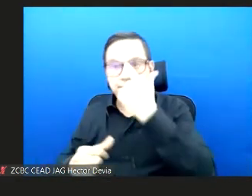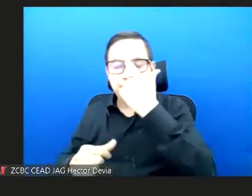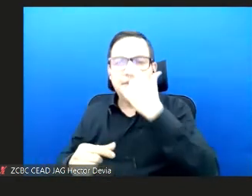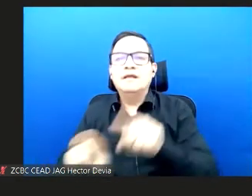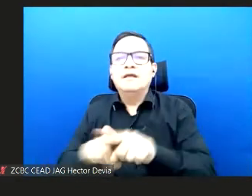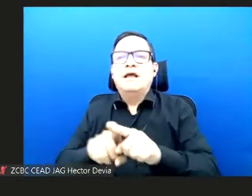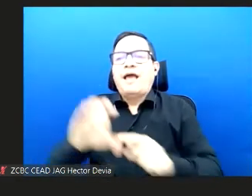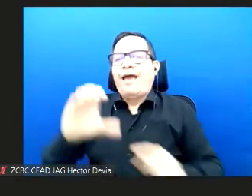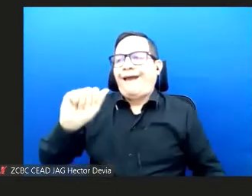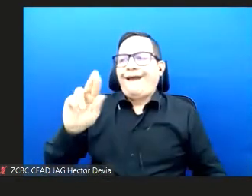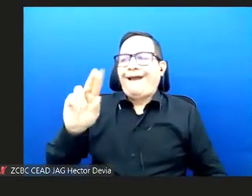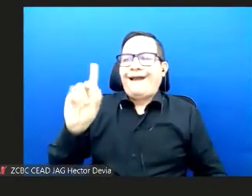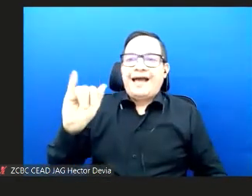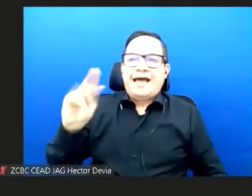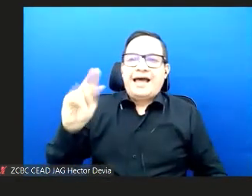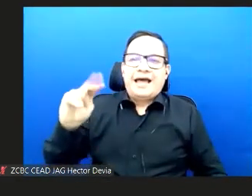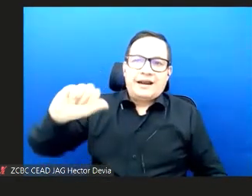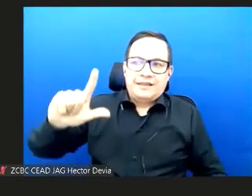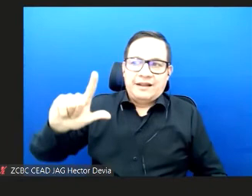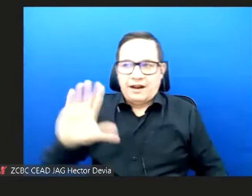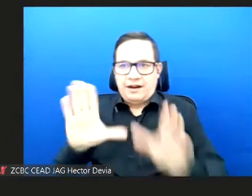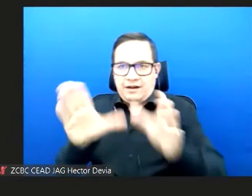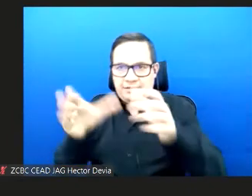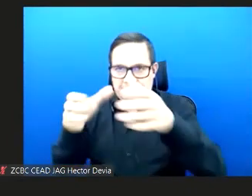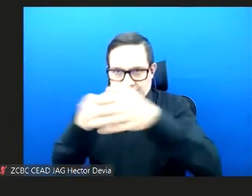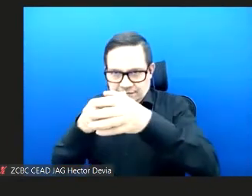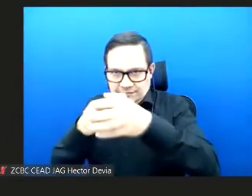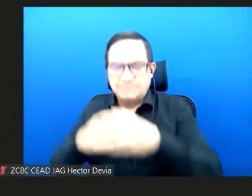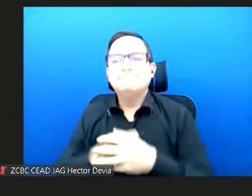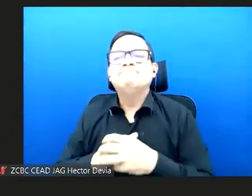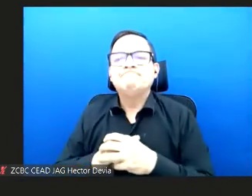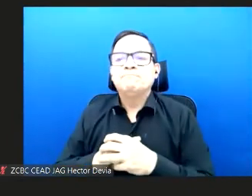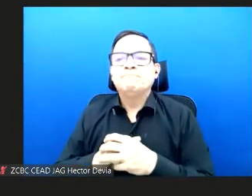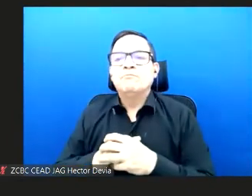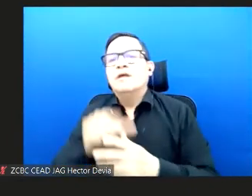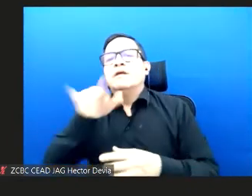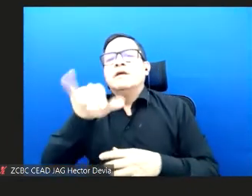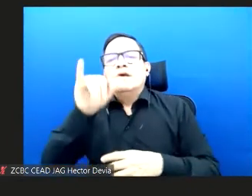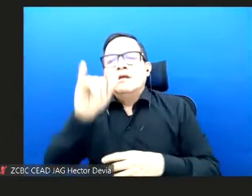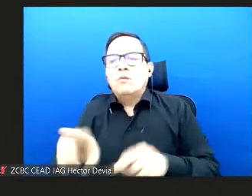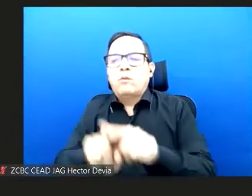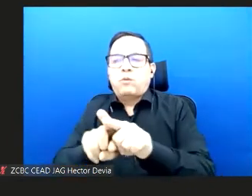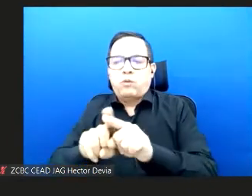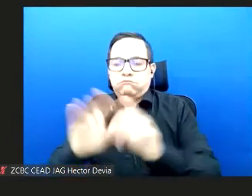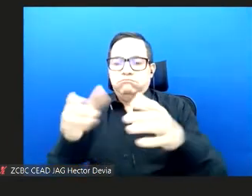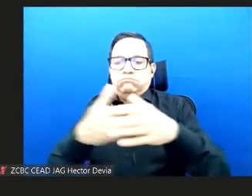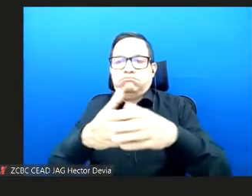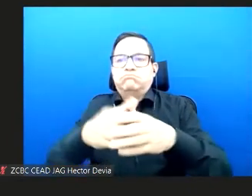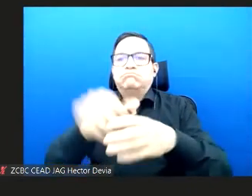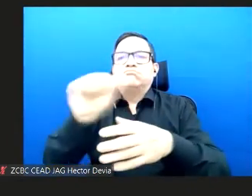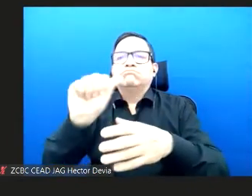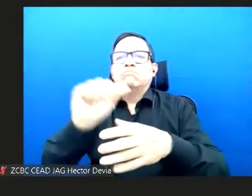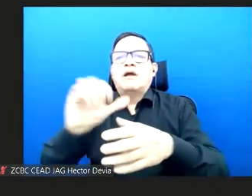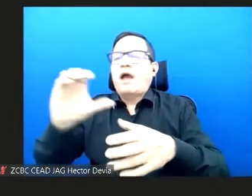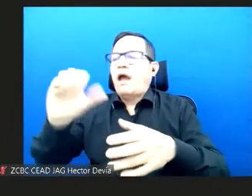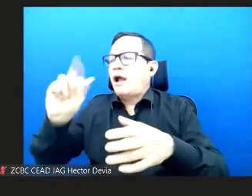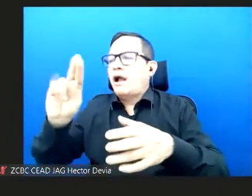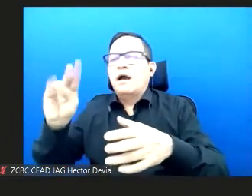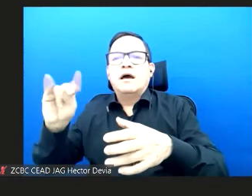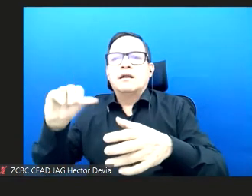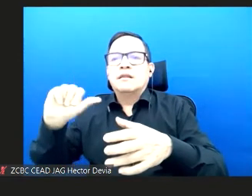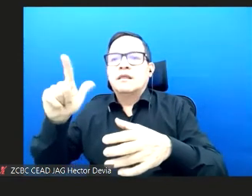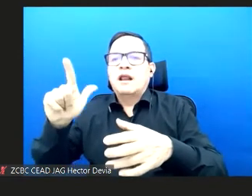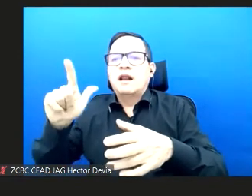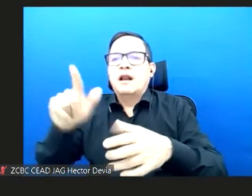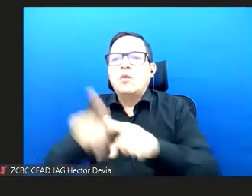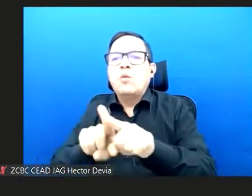de un conjunto. ¿Sí? Para un conjunto A, llamamos cardinal de A al número de elementos